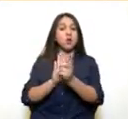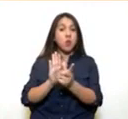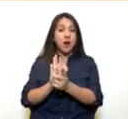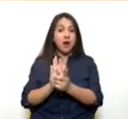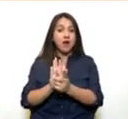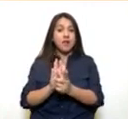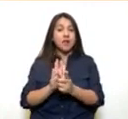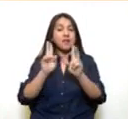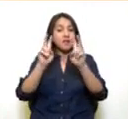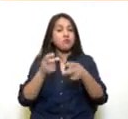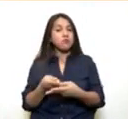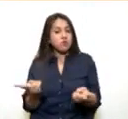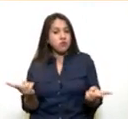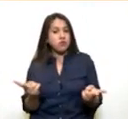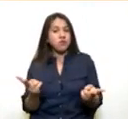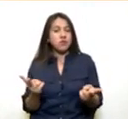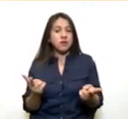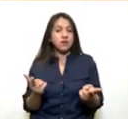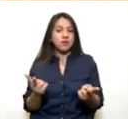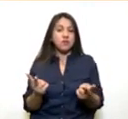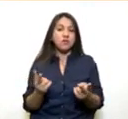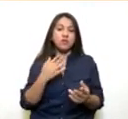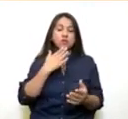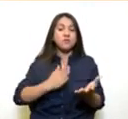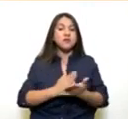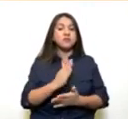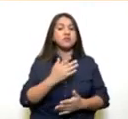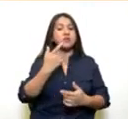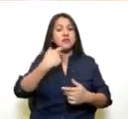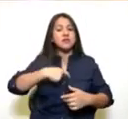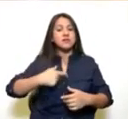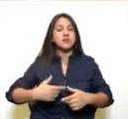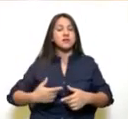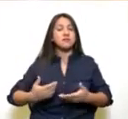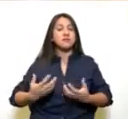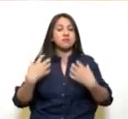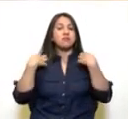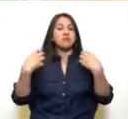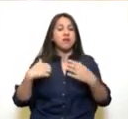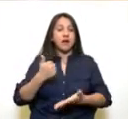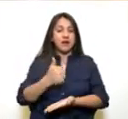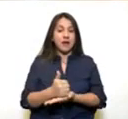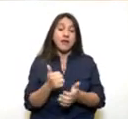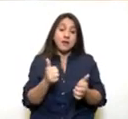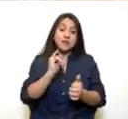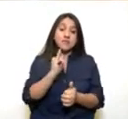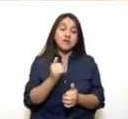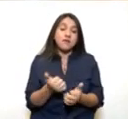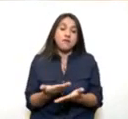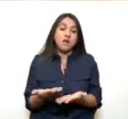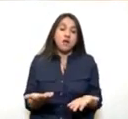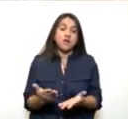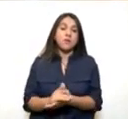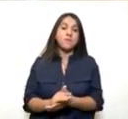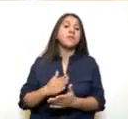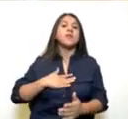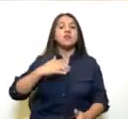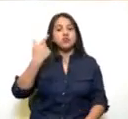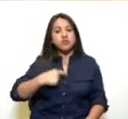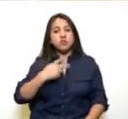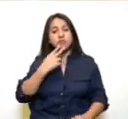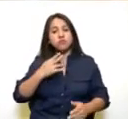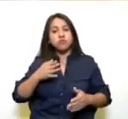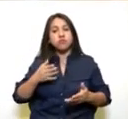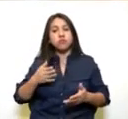público justamente desde que es alcalde y bueno yo soy pinta ni